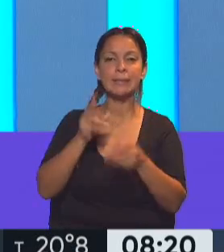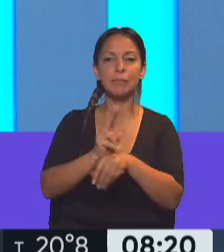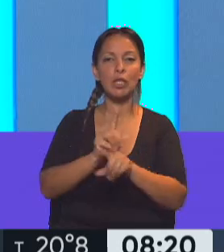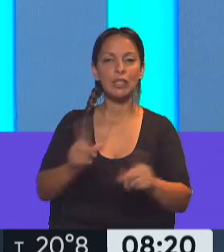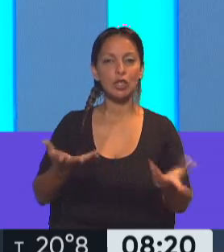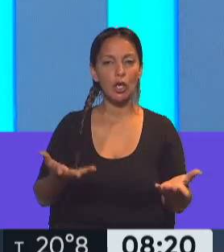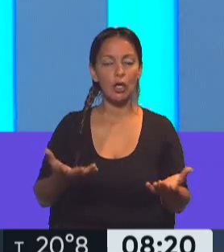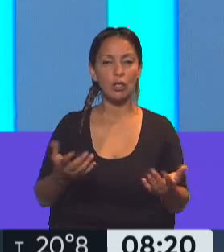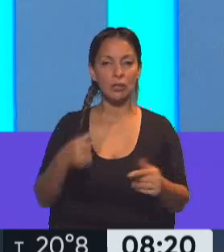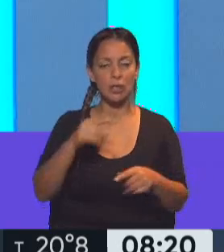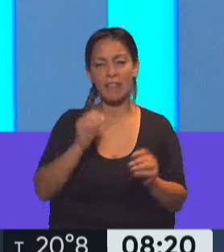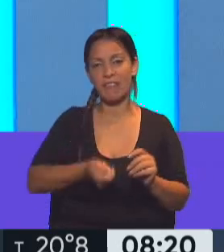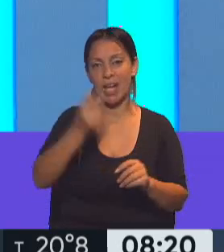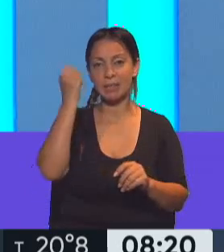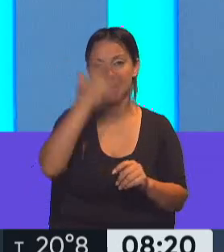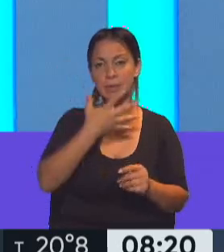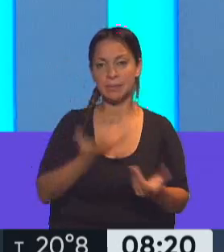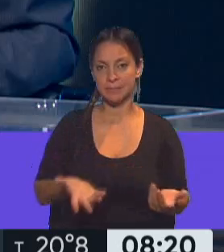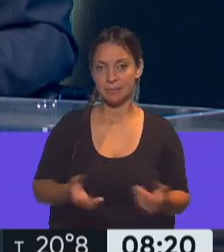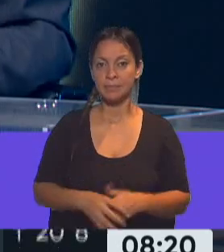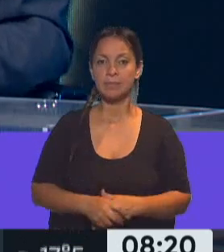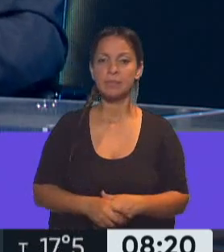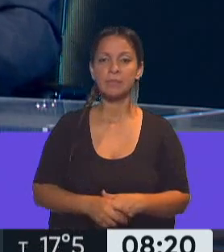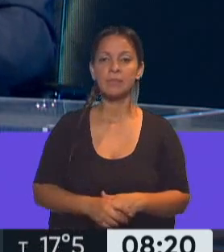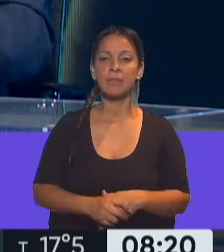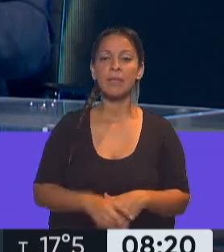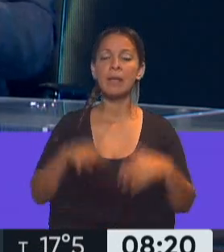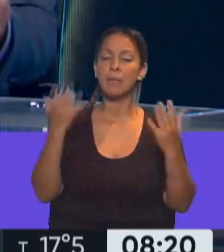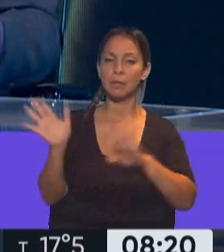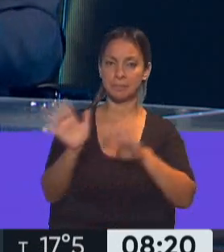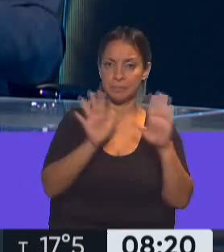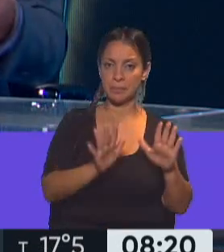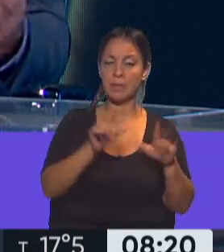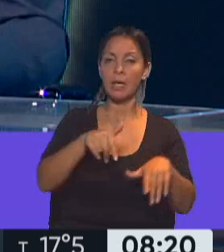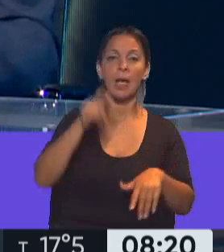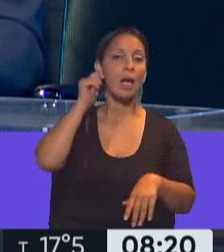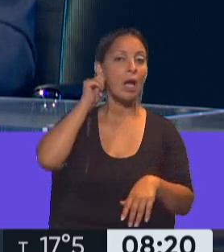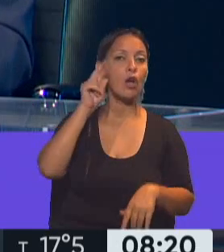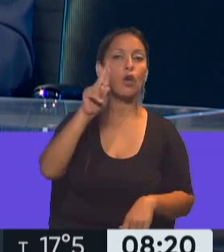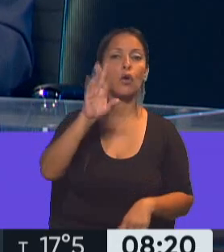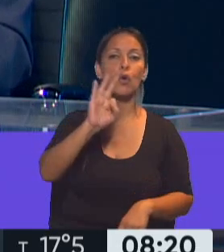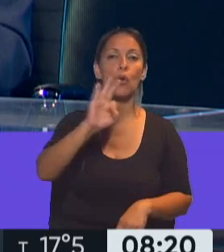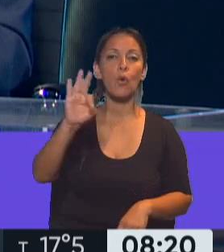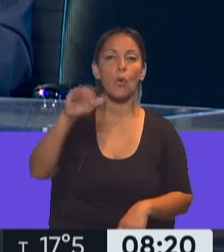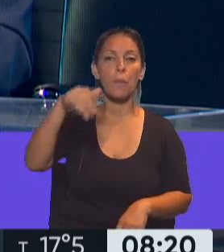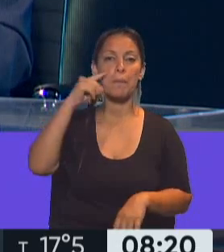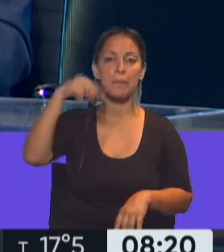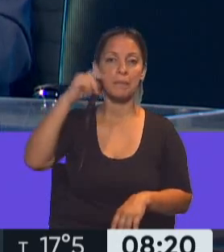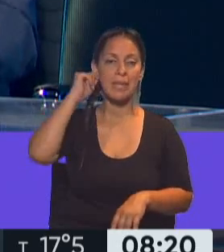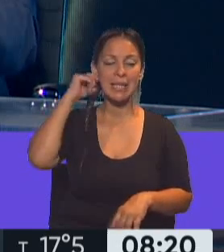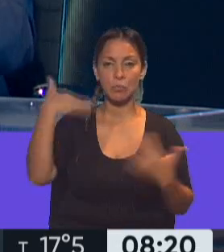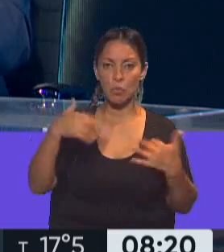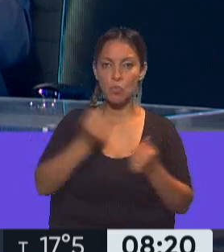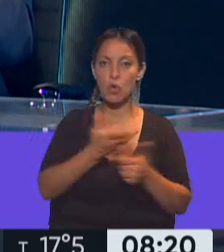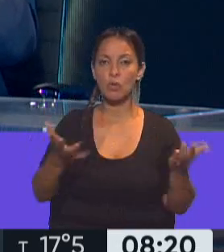vulnerables justamente por esta carencia. A ver, nos metemos en el grooming, Hernán. Denuncias muchísimas, lamentablemente, en la República Argentina. Pero a partir de